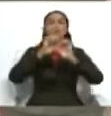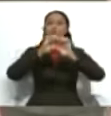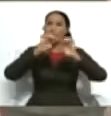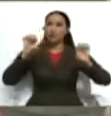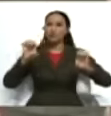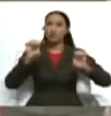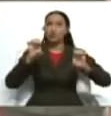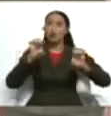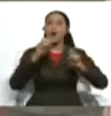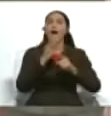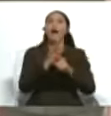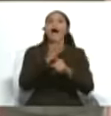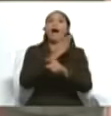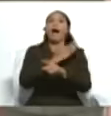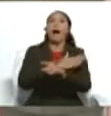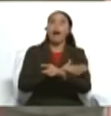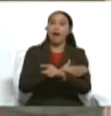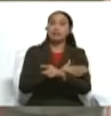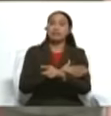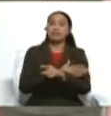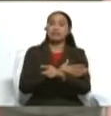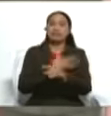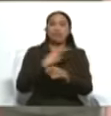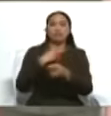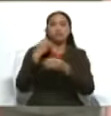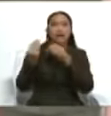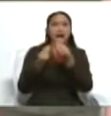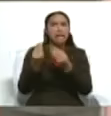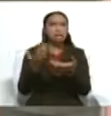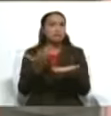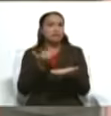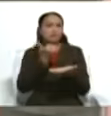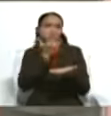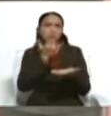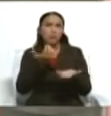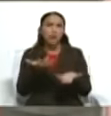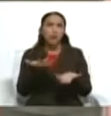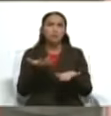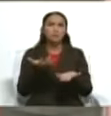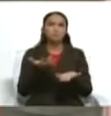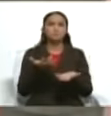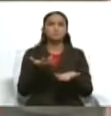acciones correctivas. Es una institución